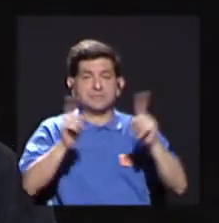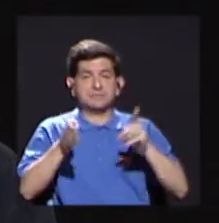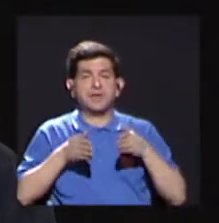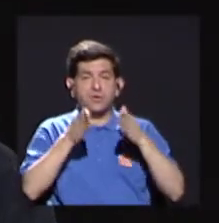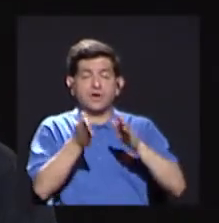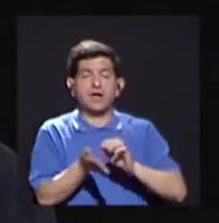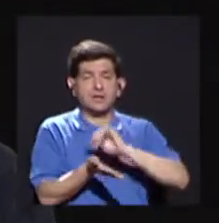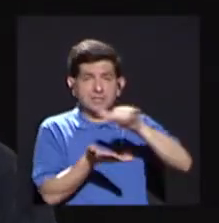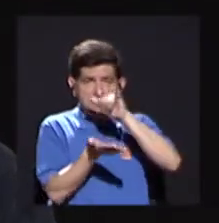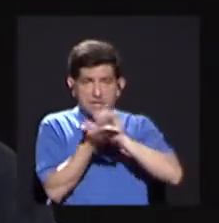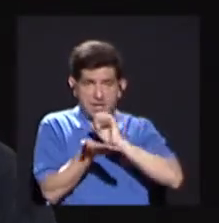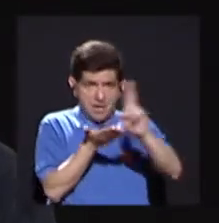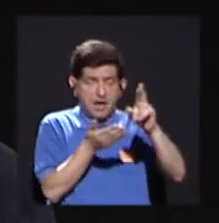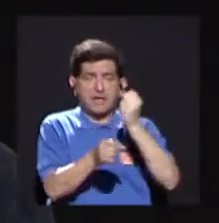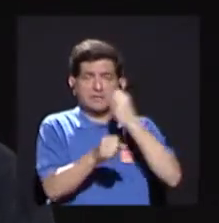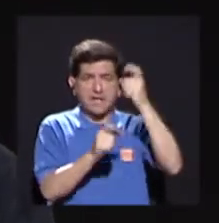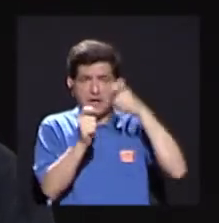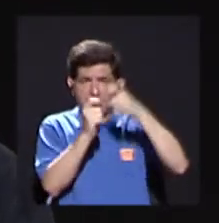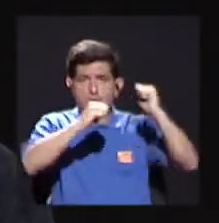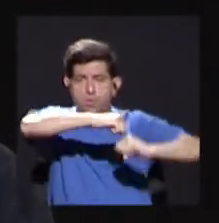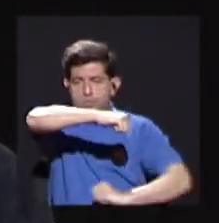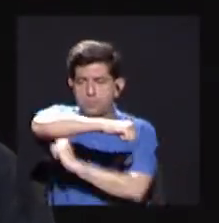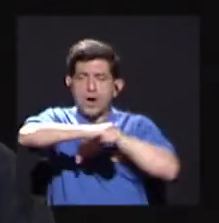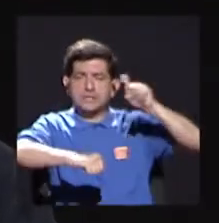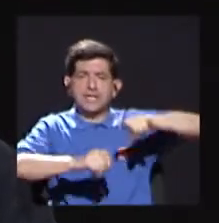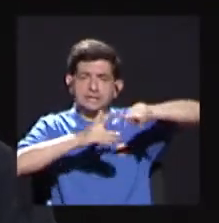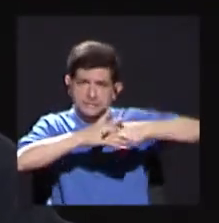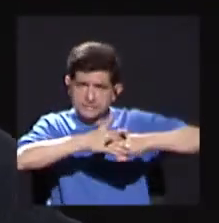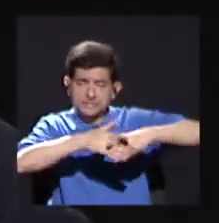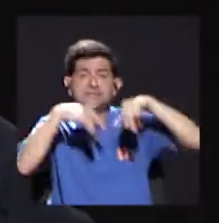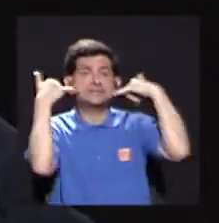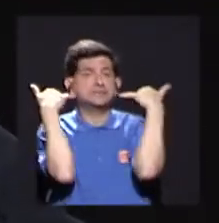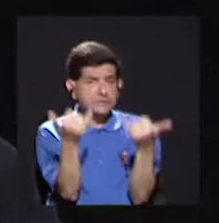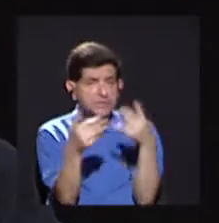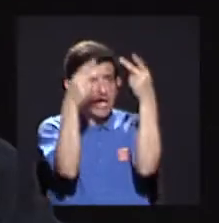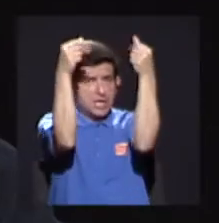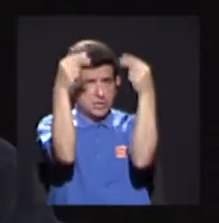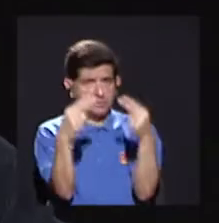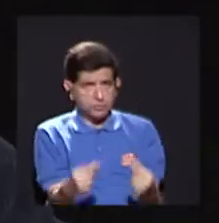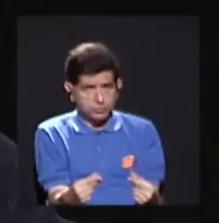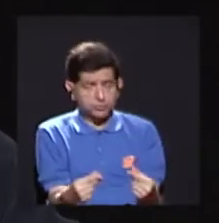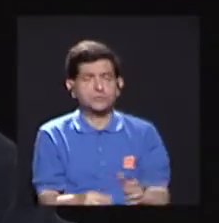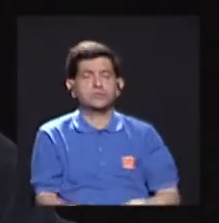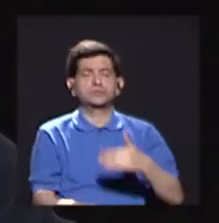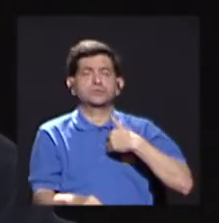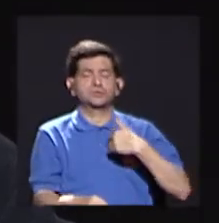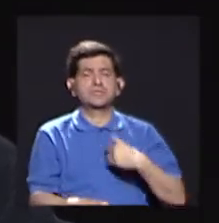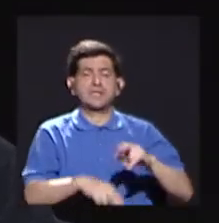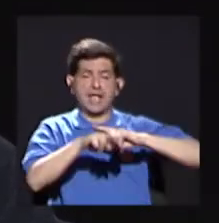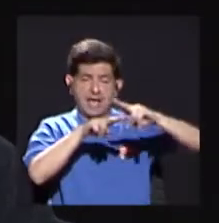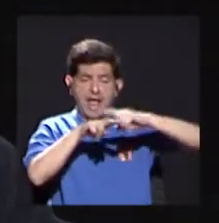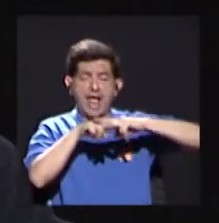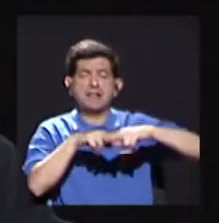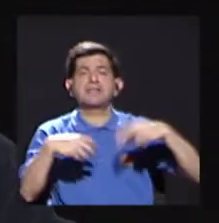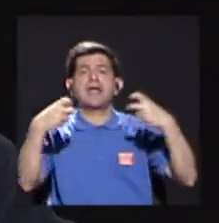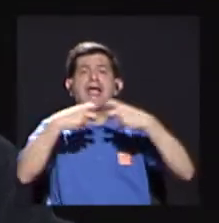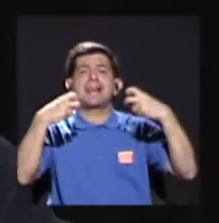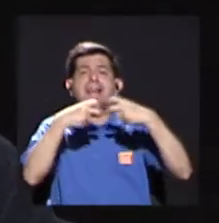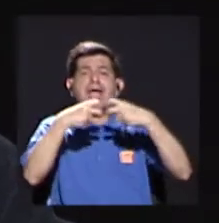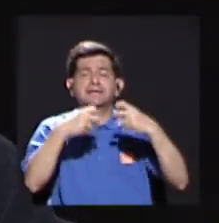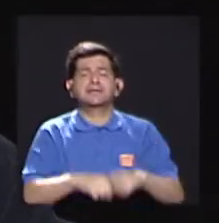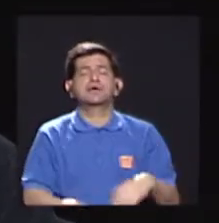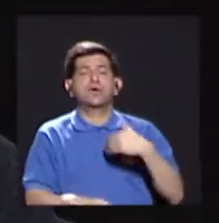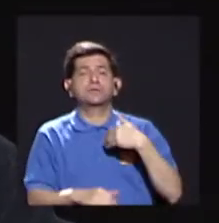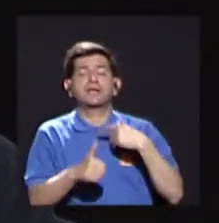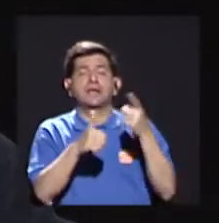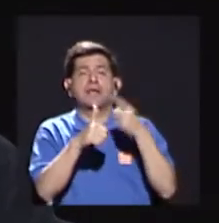están obras específicas puentes que hay que arreglar que están ya presupuestados está el tren eléctrico que esperamos